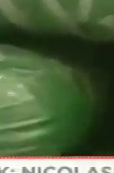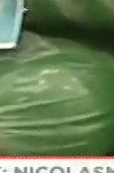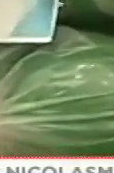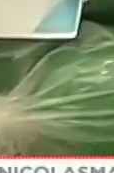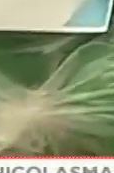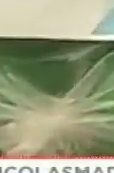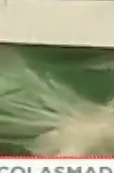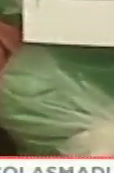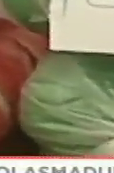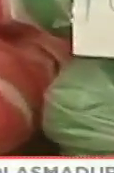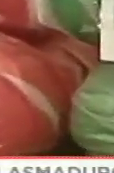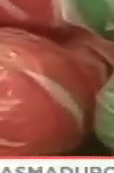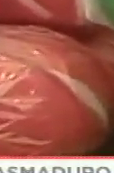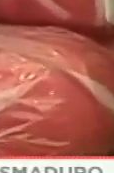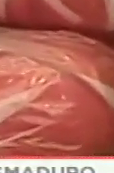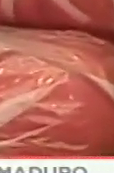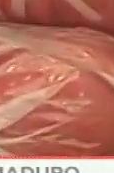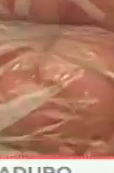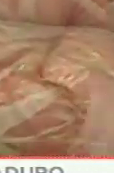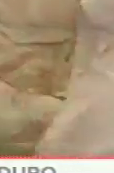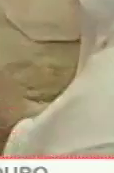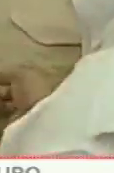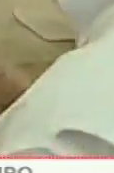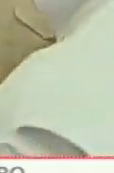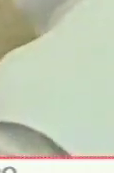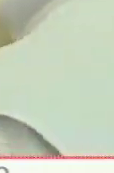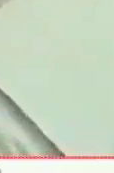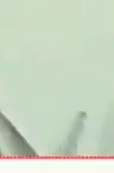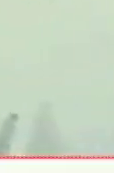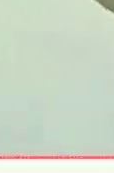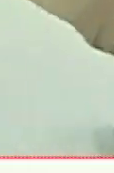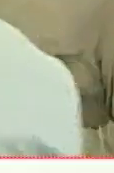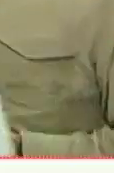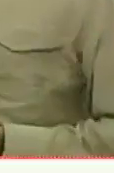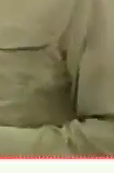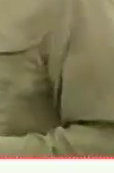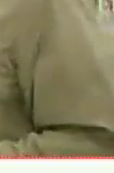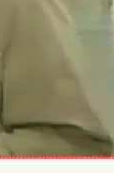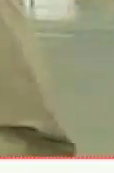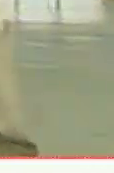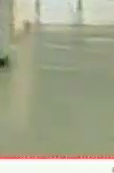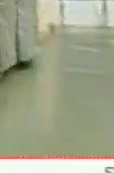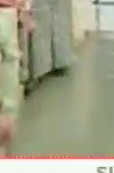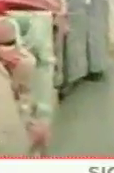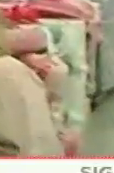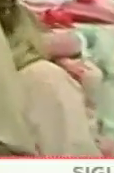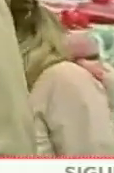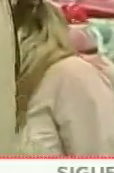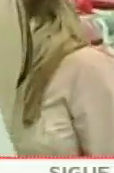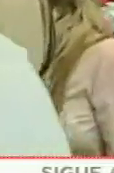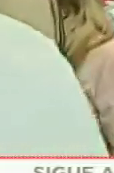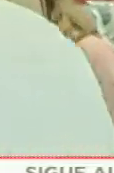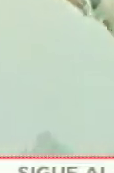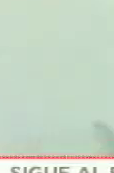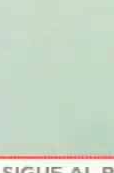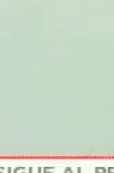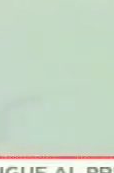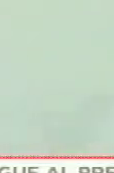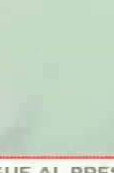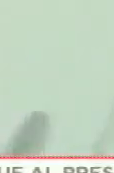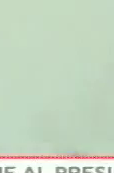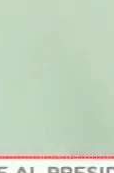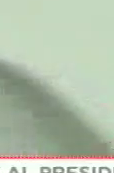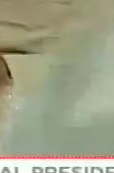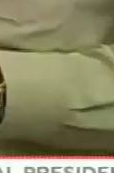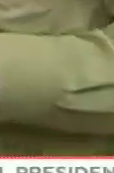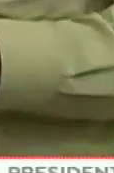de la petroquímica, uno de los baluartes que también en estos momentos forma parte del desarrollo que lleva a cabo la